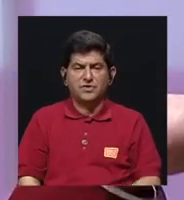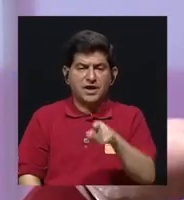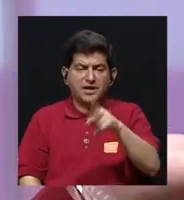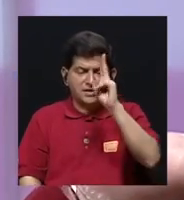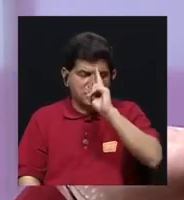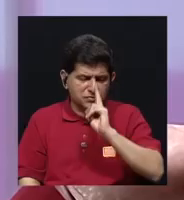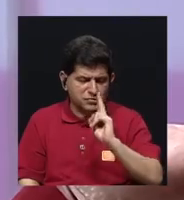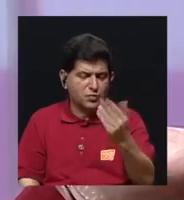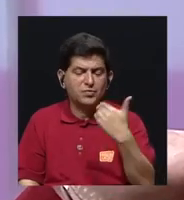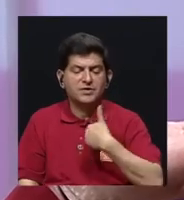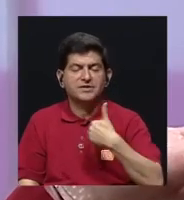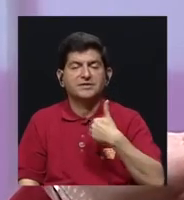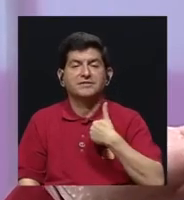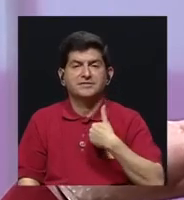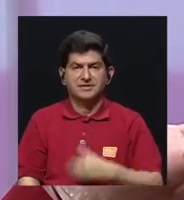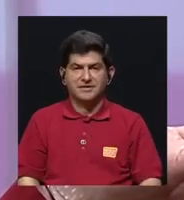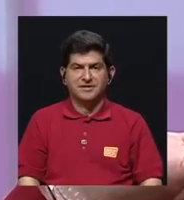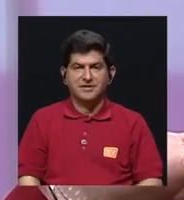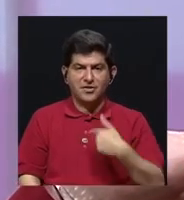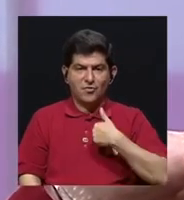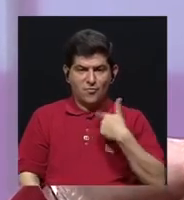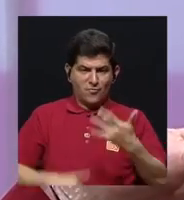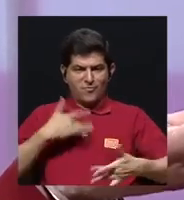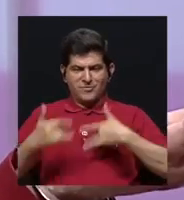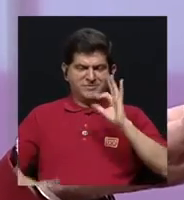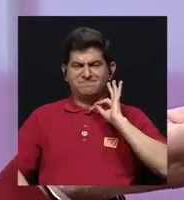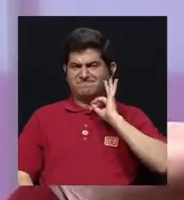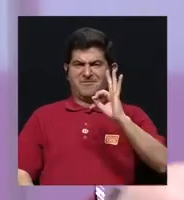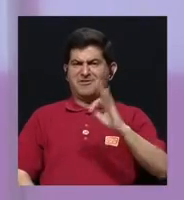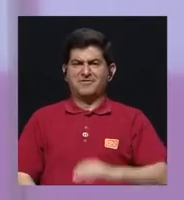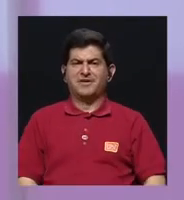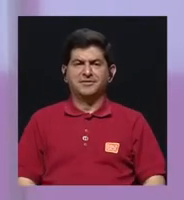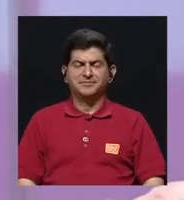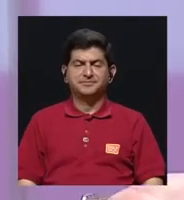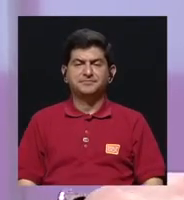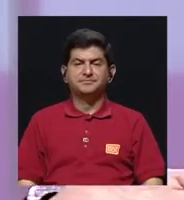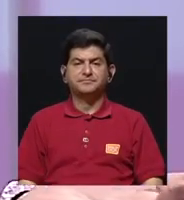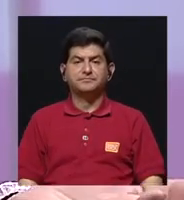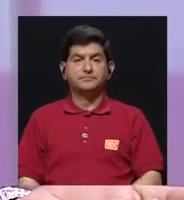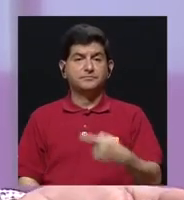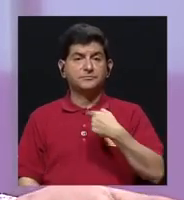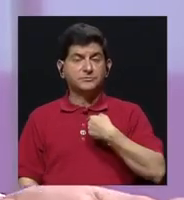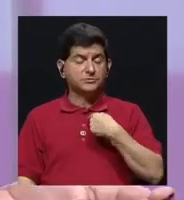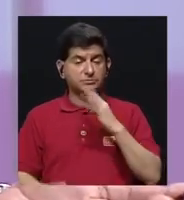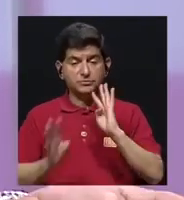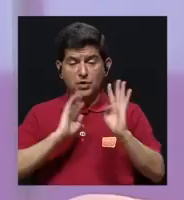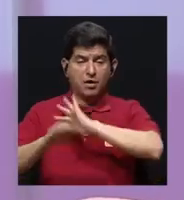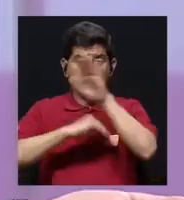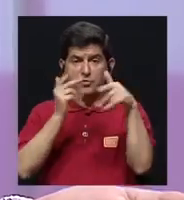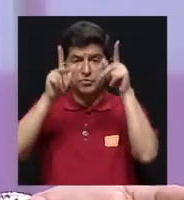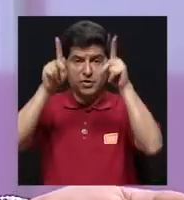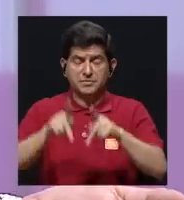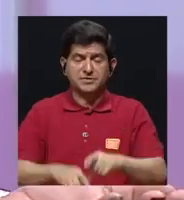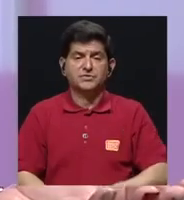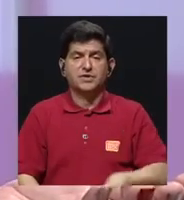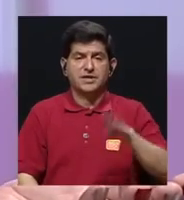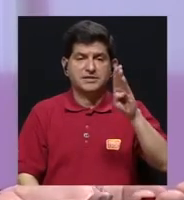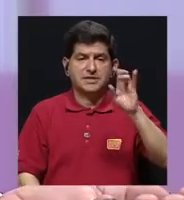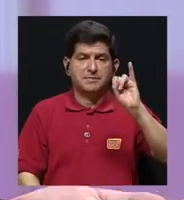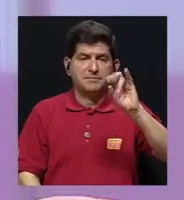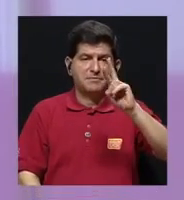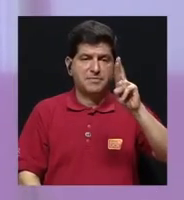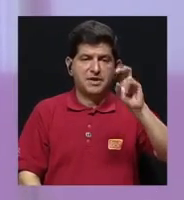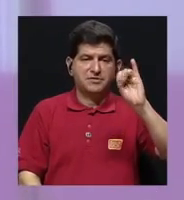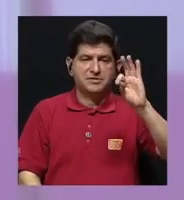esa humildad que tiene ella para uno, de hacerlo, uh-huh. Sentir bien. Nos porque todas, yo hablo, sí, por todas, sí. Las que están en Berricito, las,